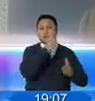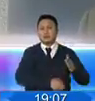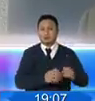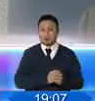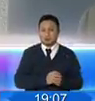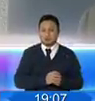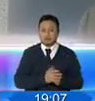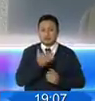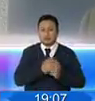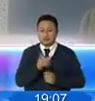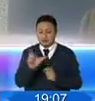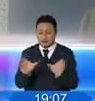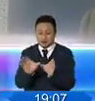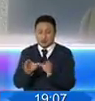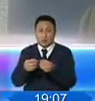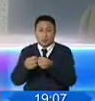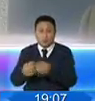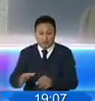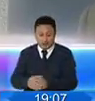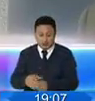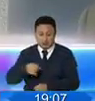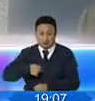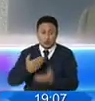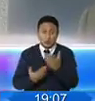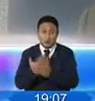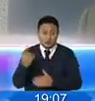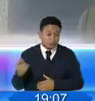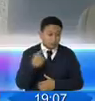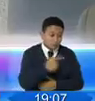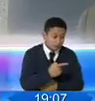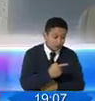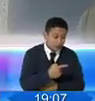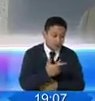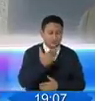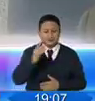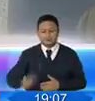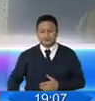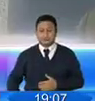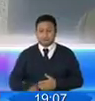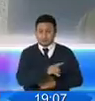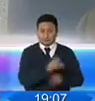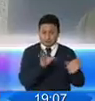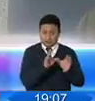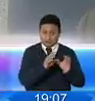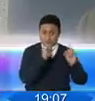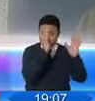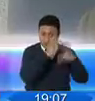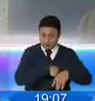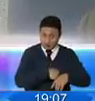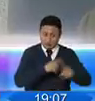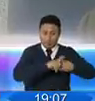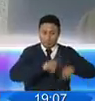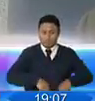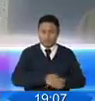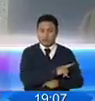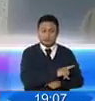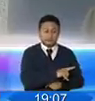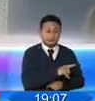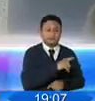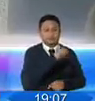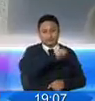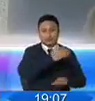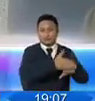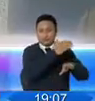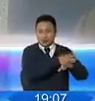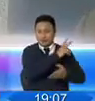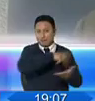algún momento se me pierde el certificado y tengo que venir a sacar uno nuevo, previo a la emisión, que no tiene costo la emisión del nuevo, sí tengo